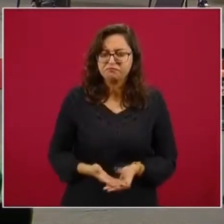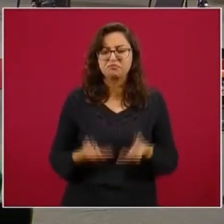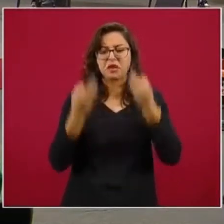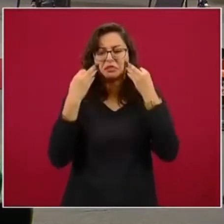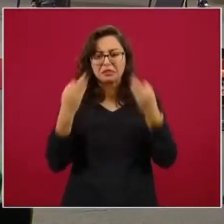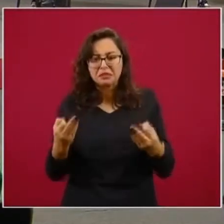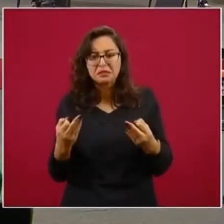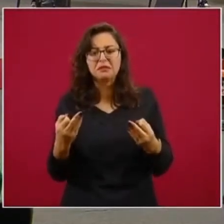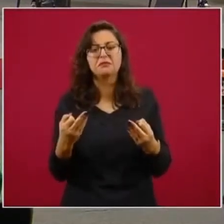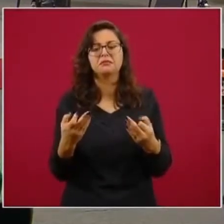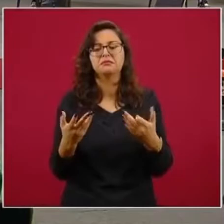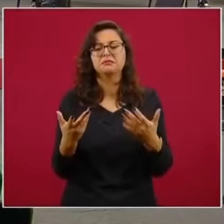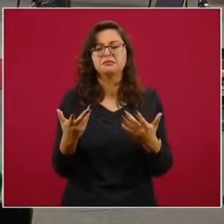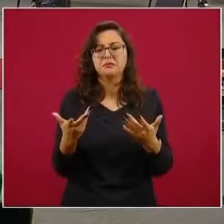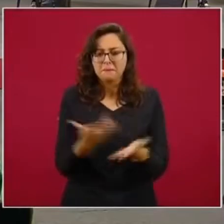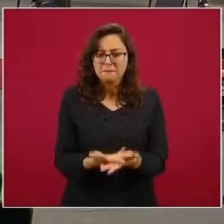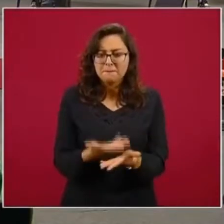testimonios,